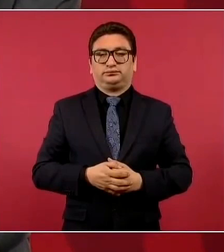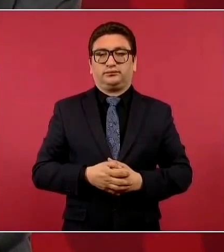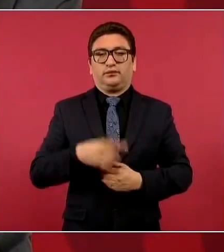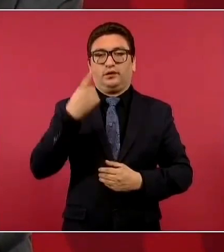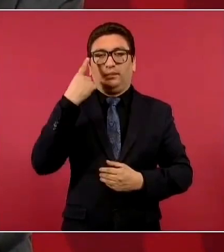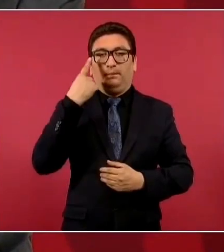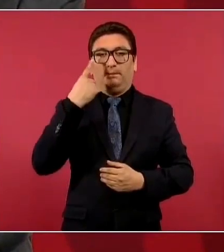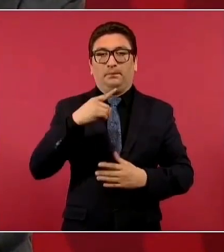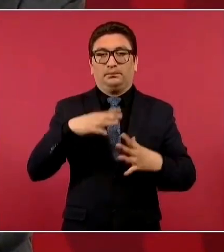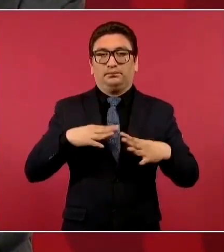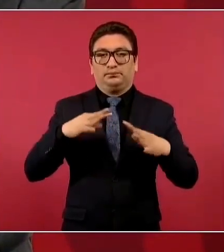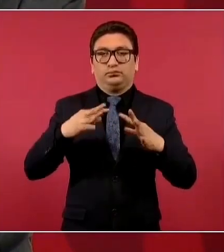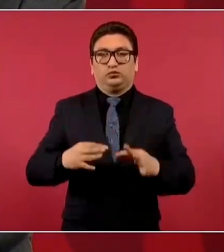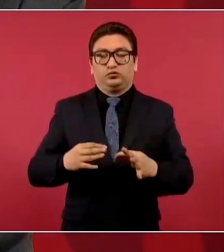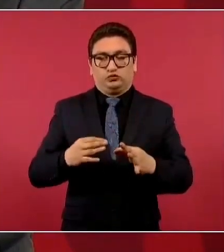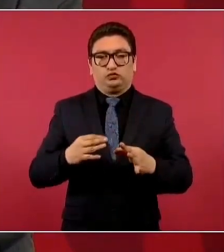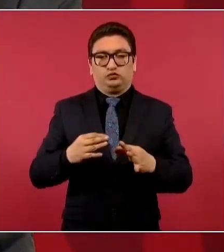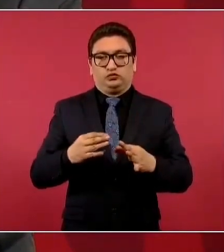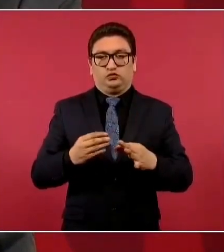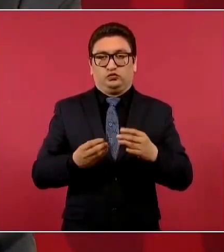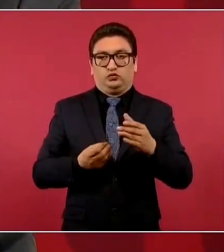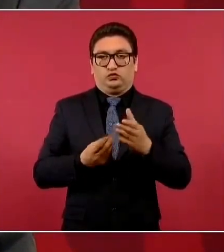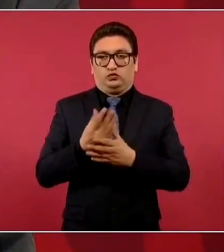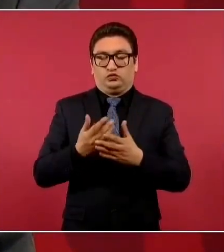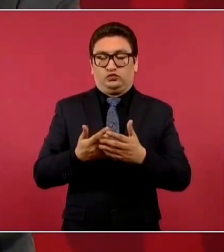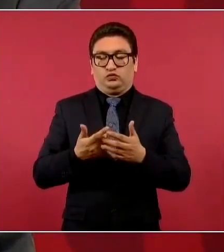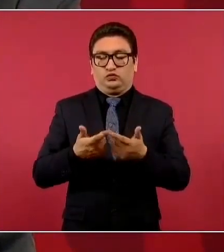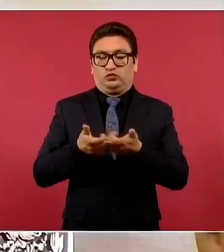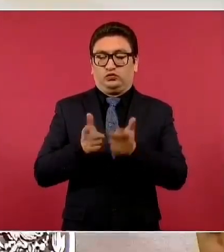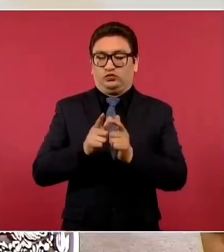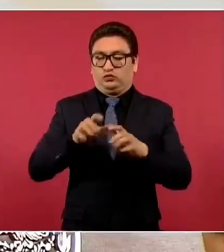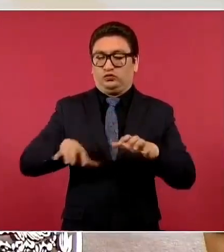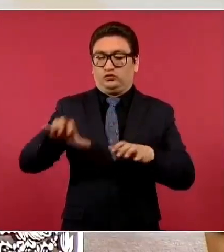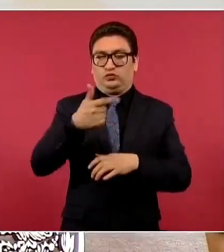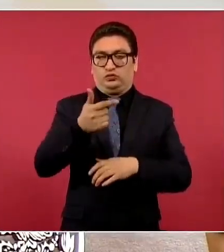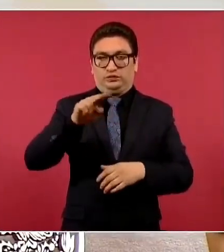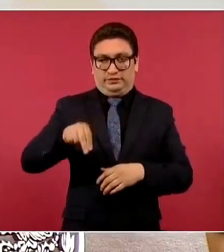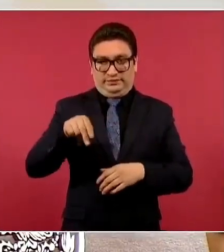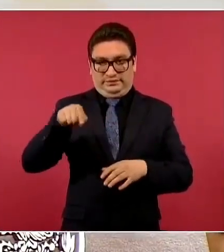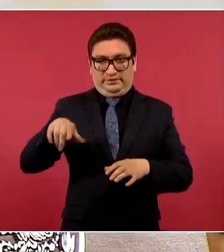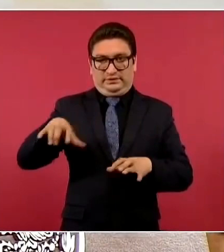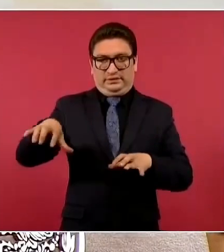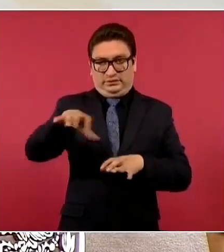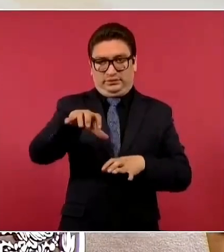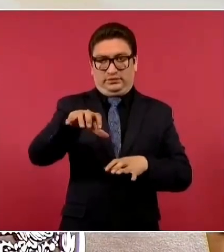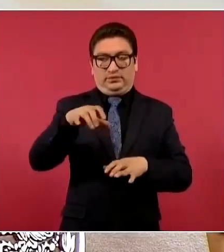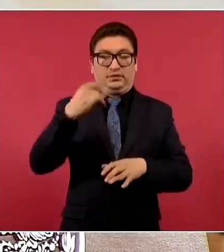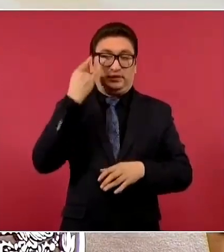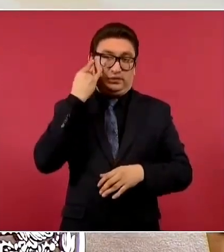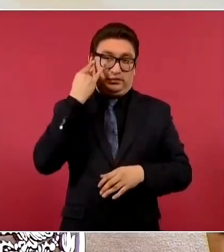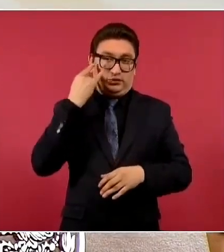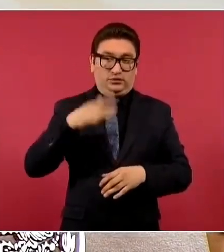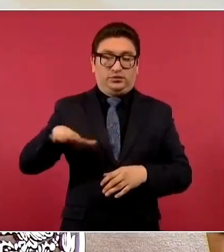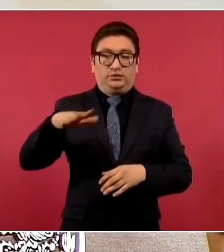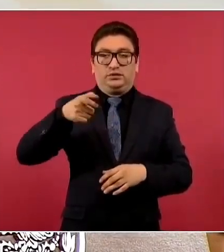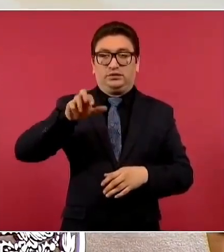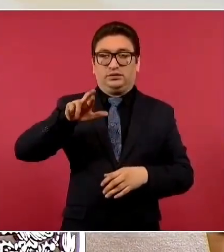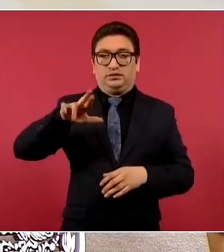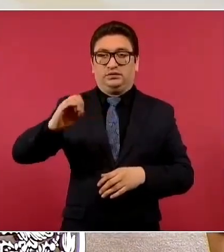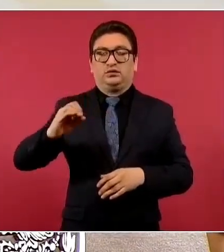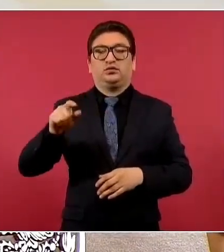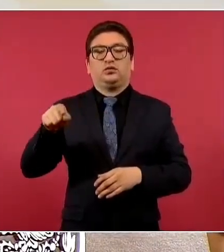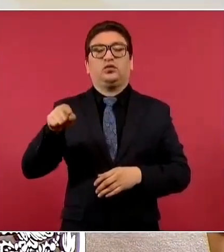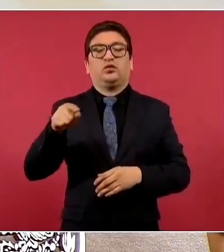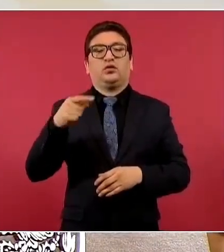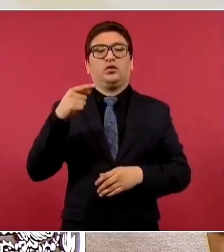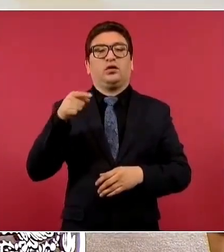creación de cuarteles de la Guardia Nacional en Campeche, en Quintana Roo,